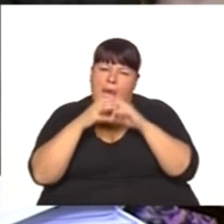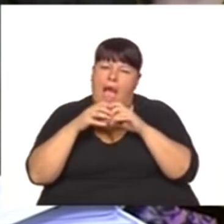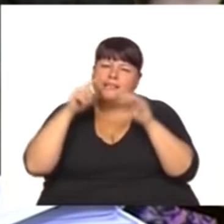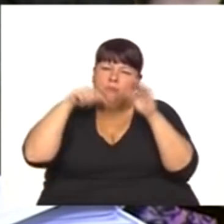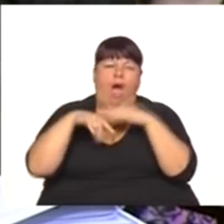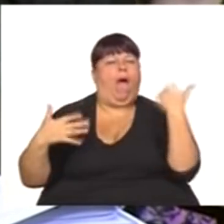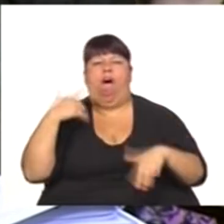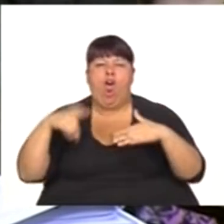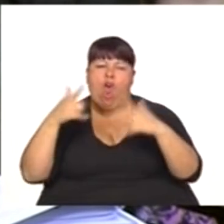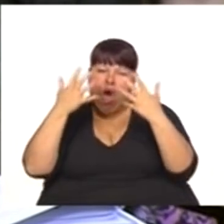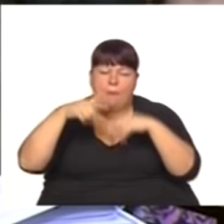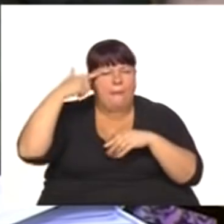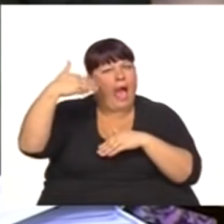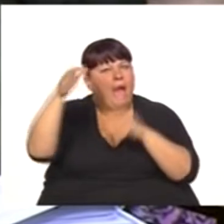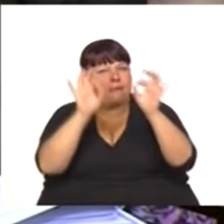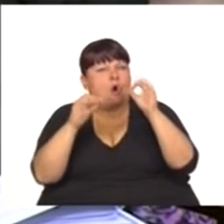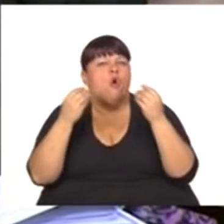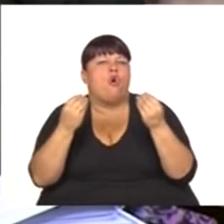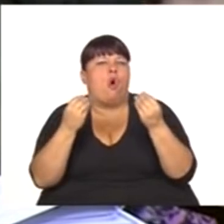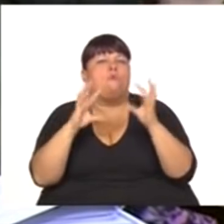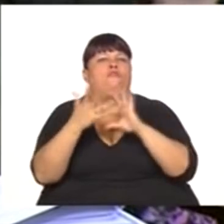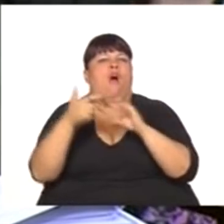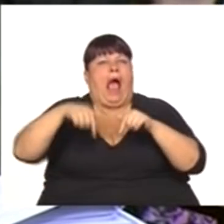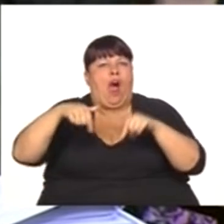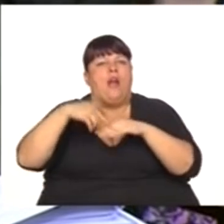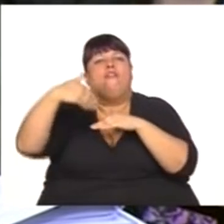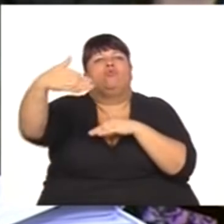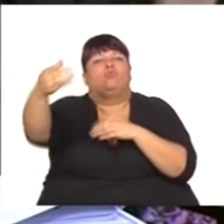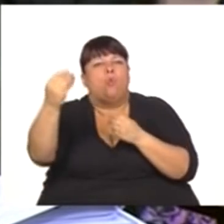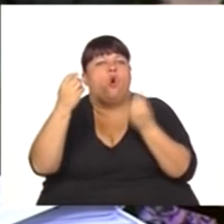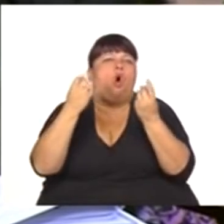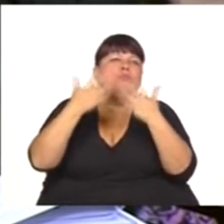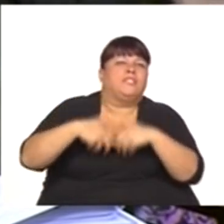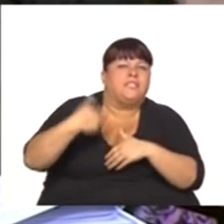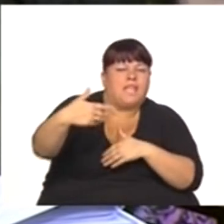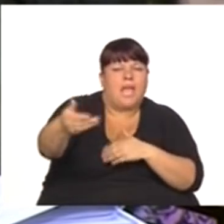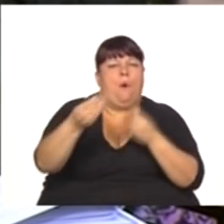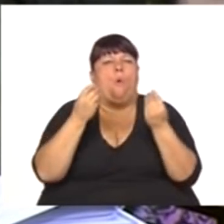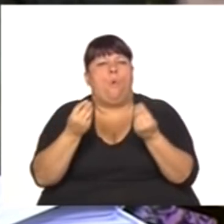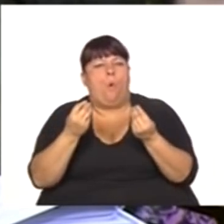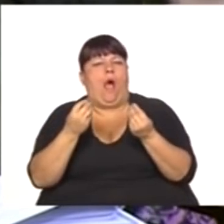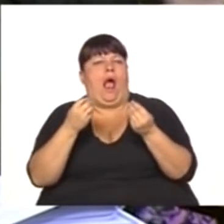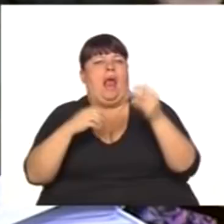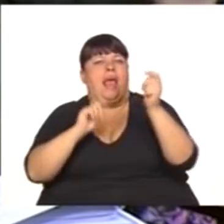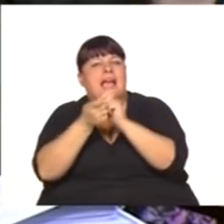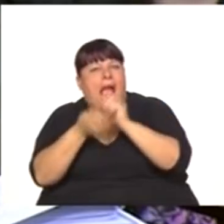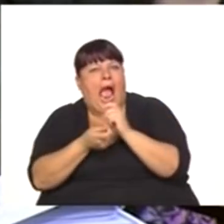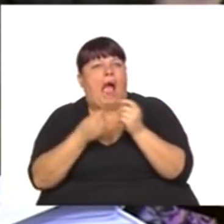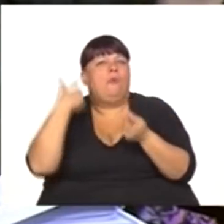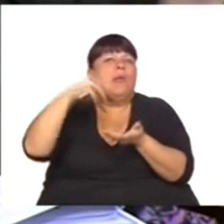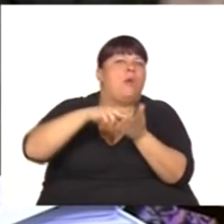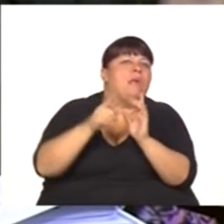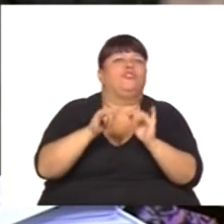profunda, no apurada, con proyecciones que nos digan cómo es el statu quo, hacia dónde va el sistema, cuál es el impacto de las modificaciones que